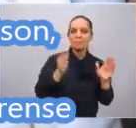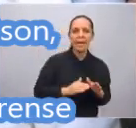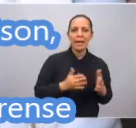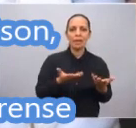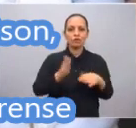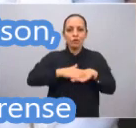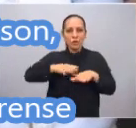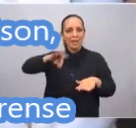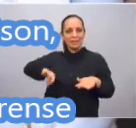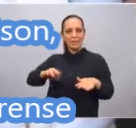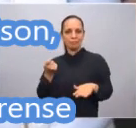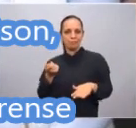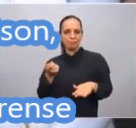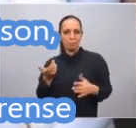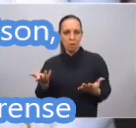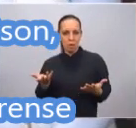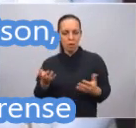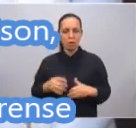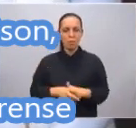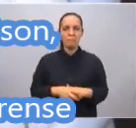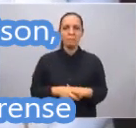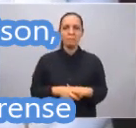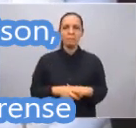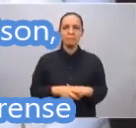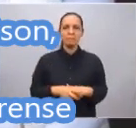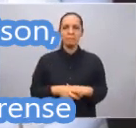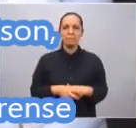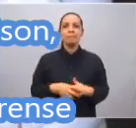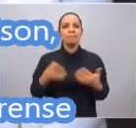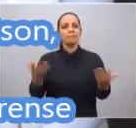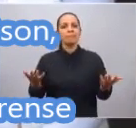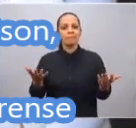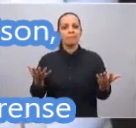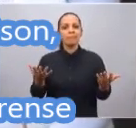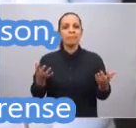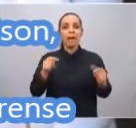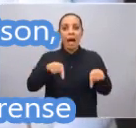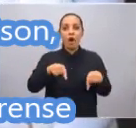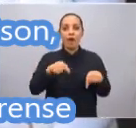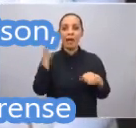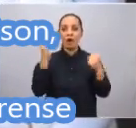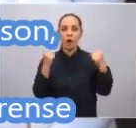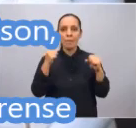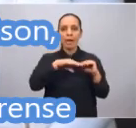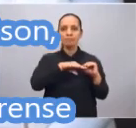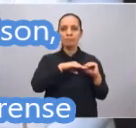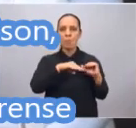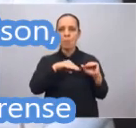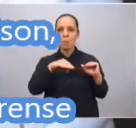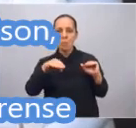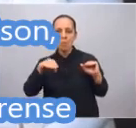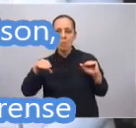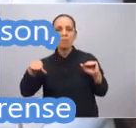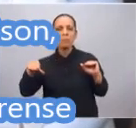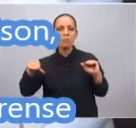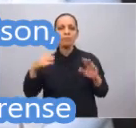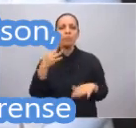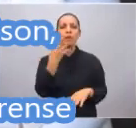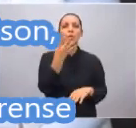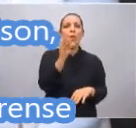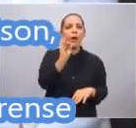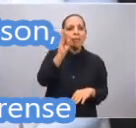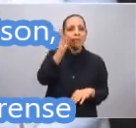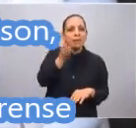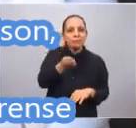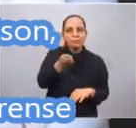salarios. Y entonces, la recesión que se está viviendo. 40